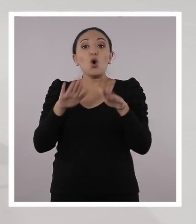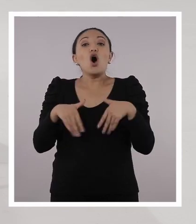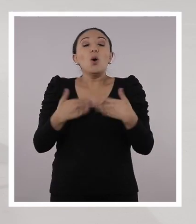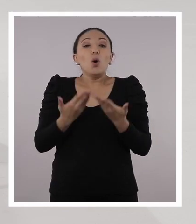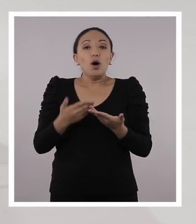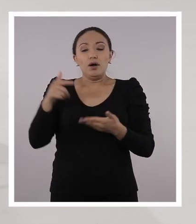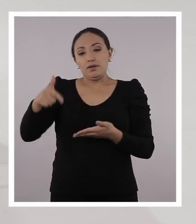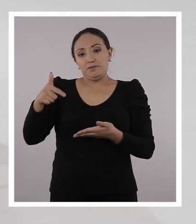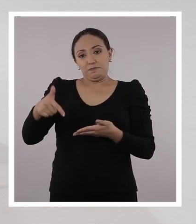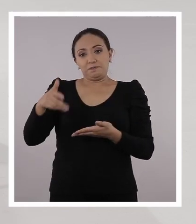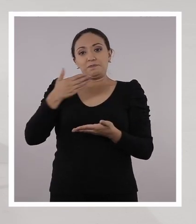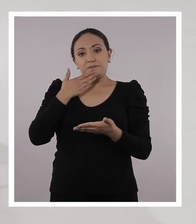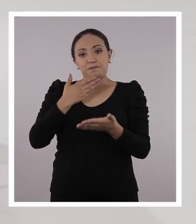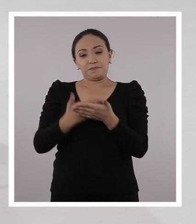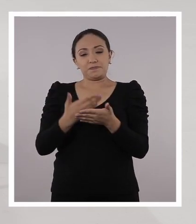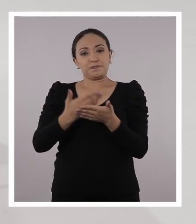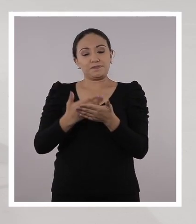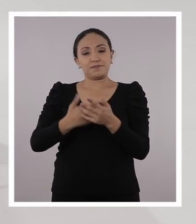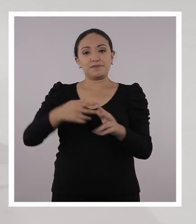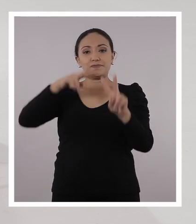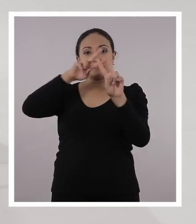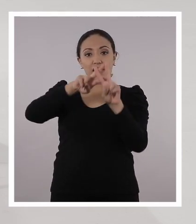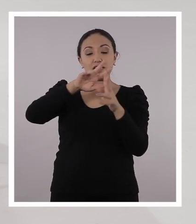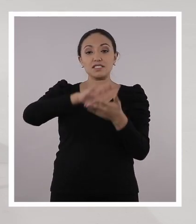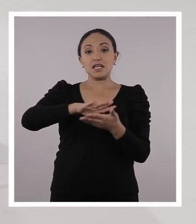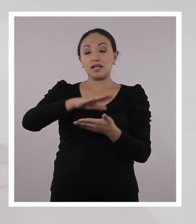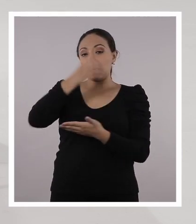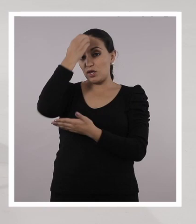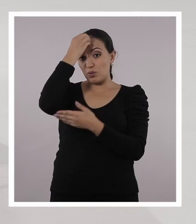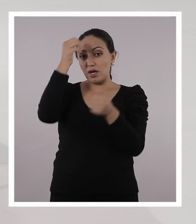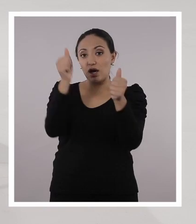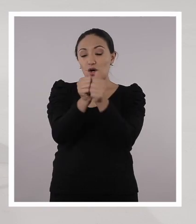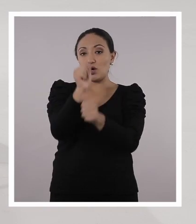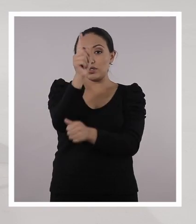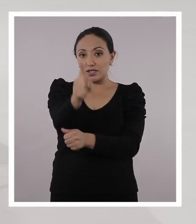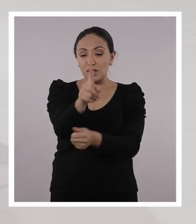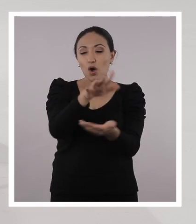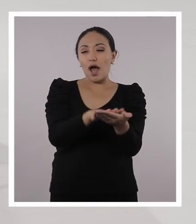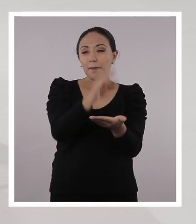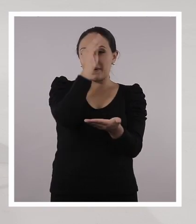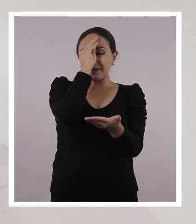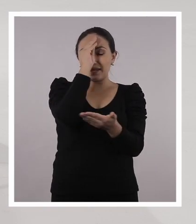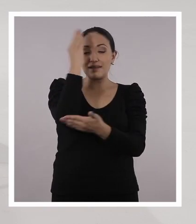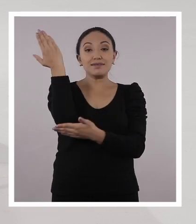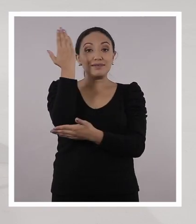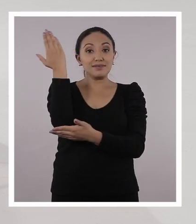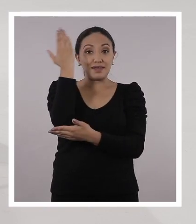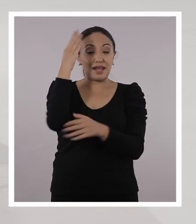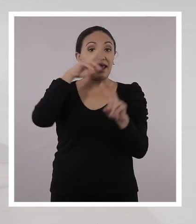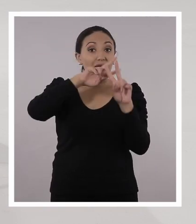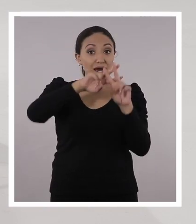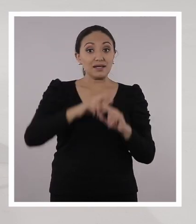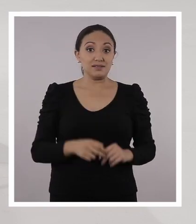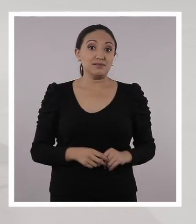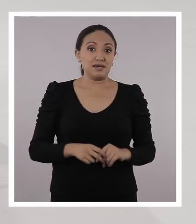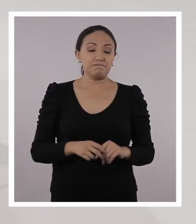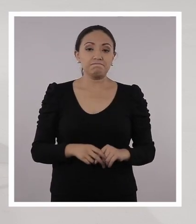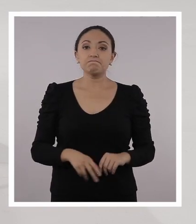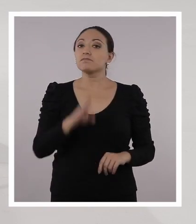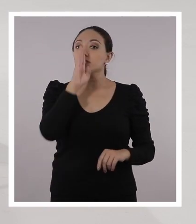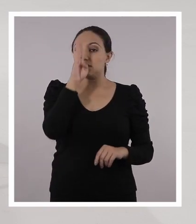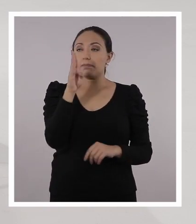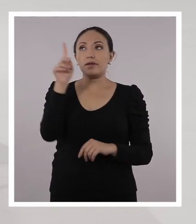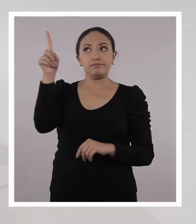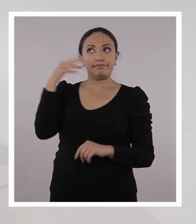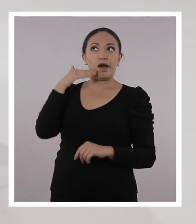pueden compartir a través de nuestras redes sociales, a través de Educa Contigo, con el hashtag #AprenderLaTele. Pero